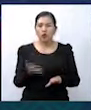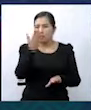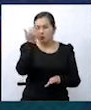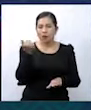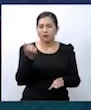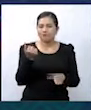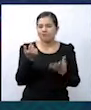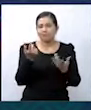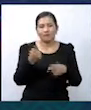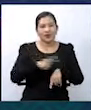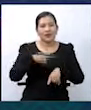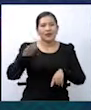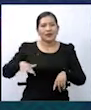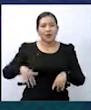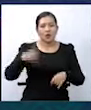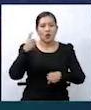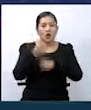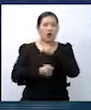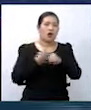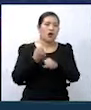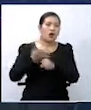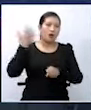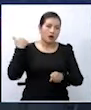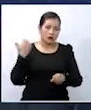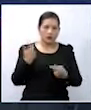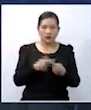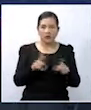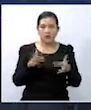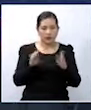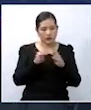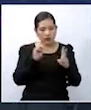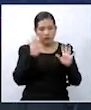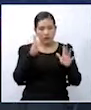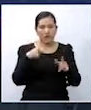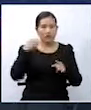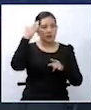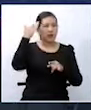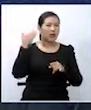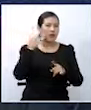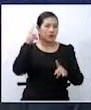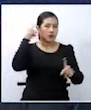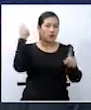Sin embargo, creemos que se ha producido a consecuencia de un traumatismo cráneoencefálico.